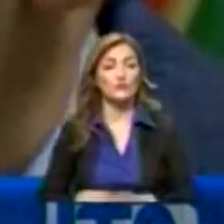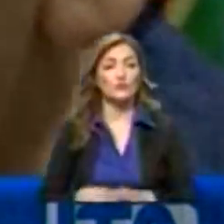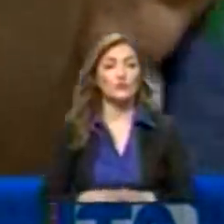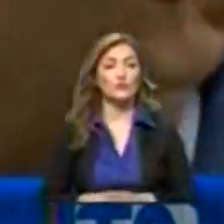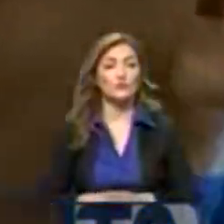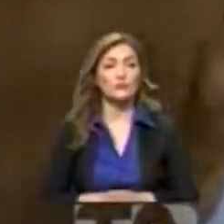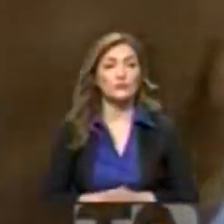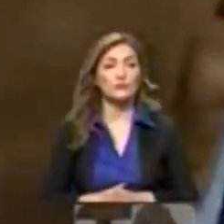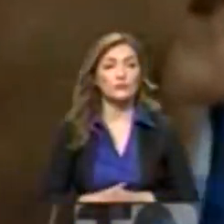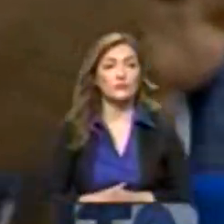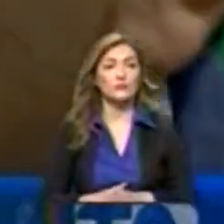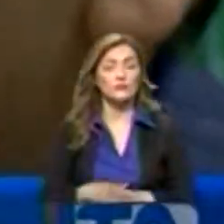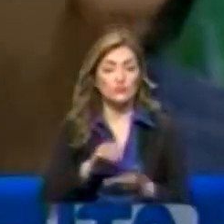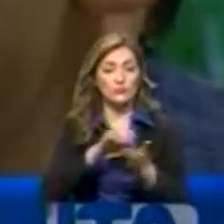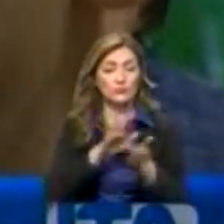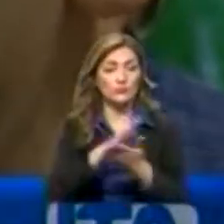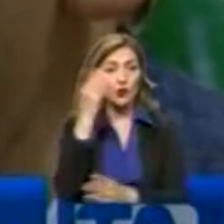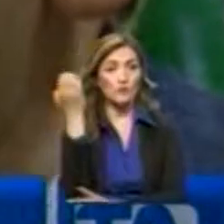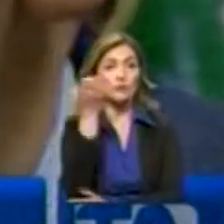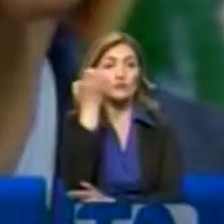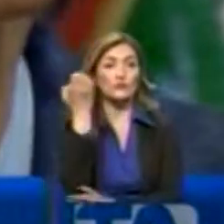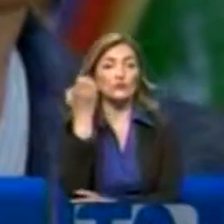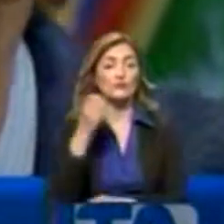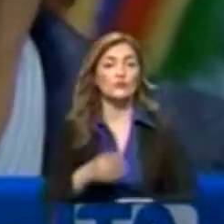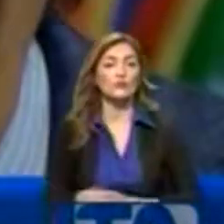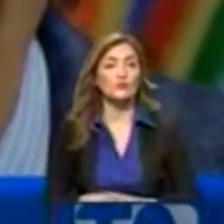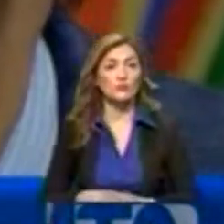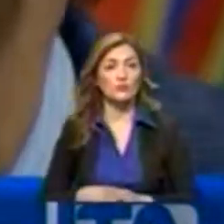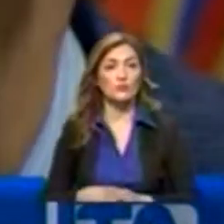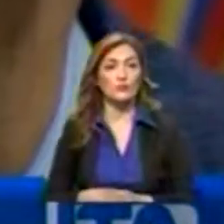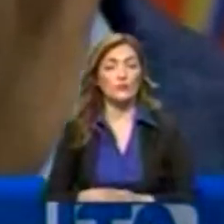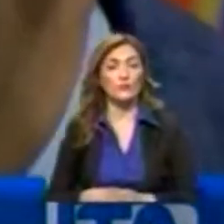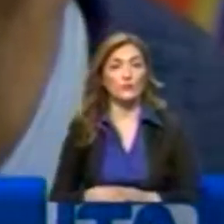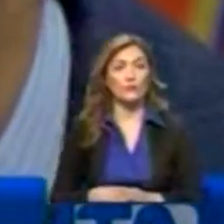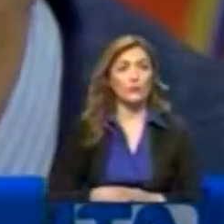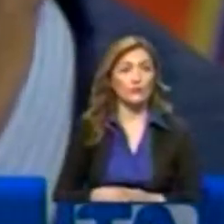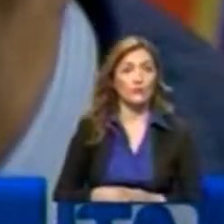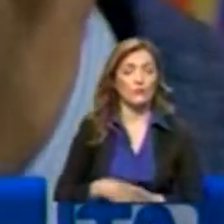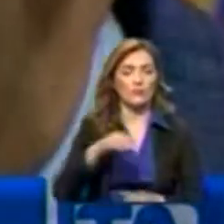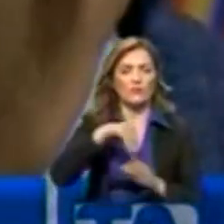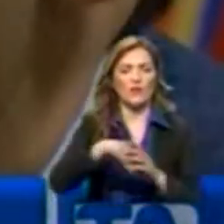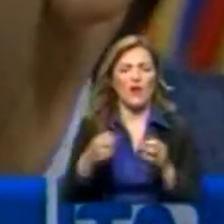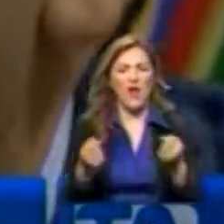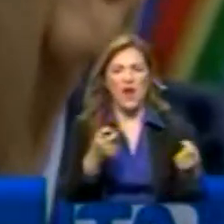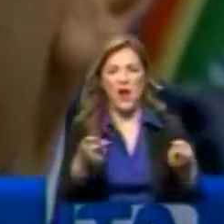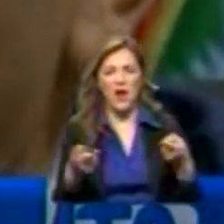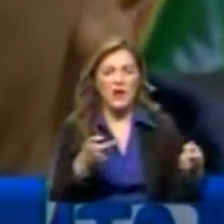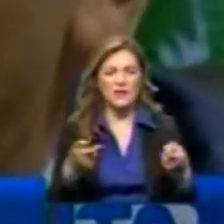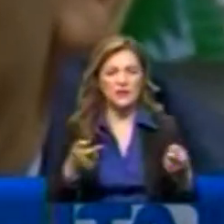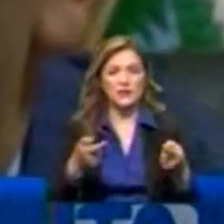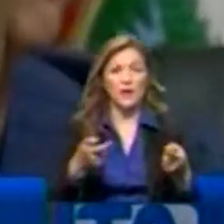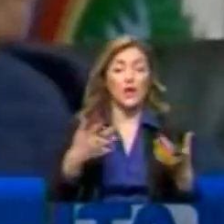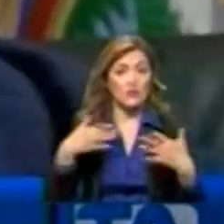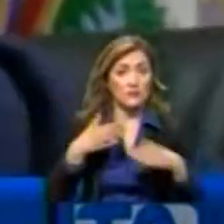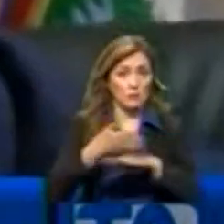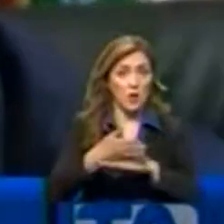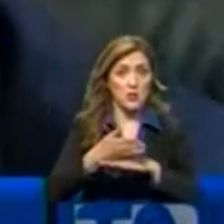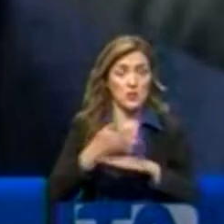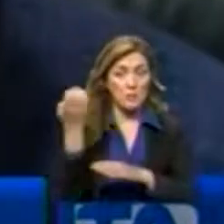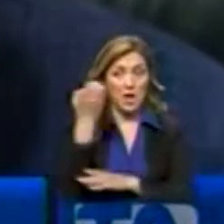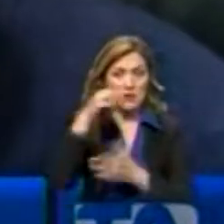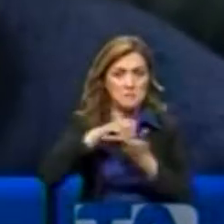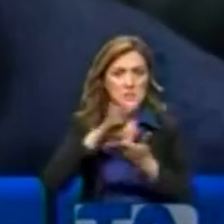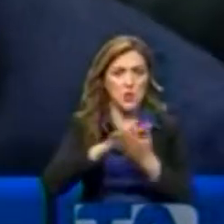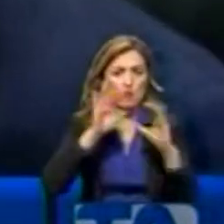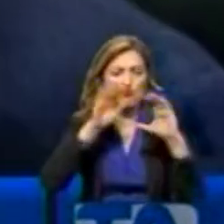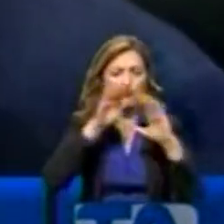la aplicación del estado de excepción, las condiciones de conmoción interna disminuyeron considerablemente. En